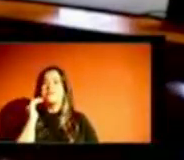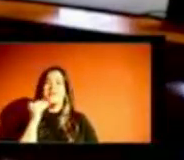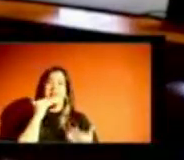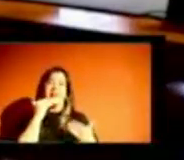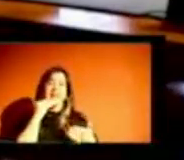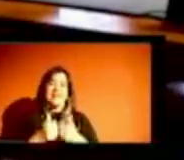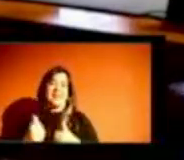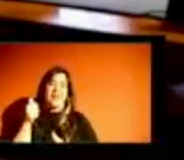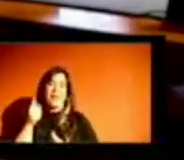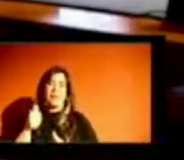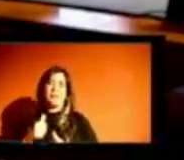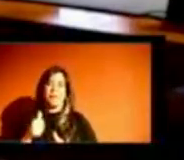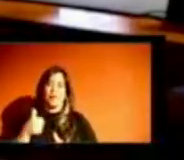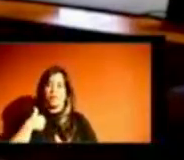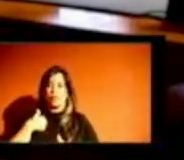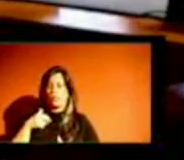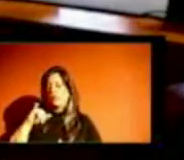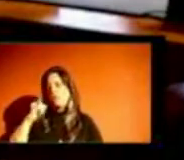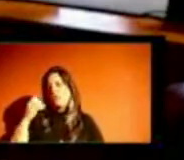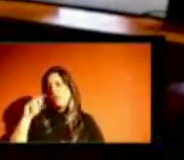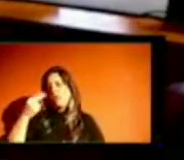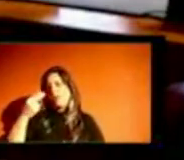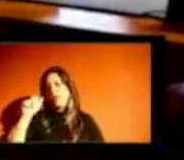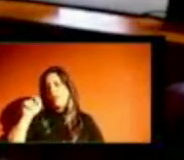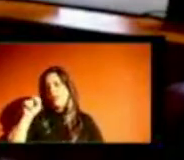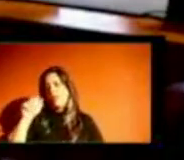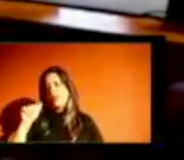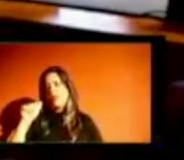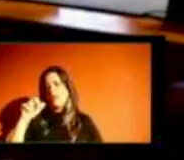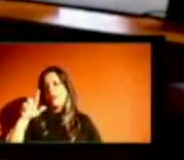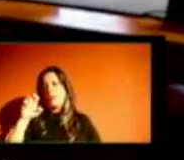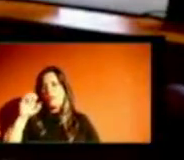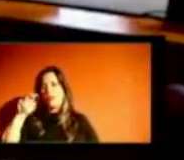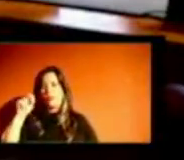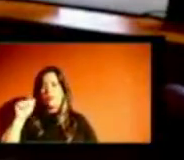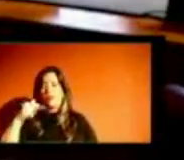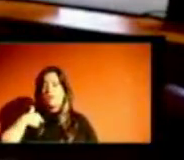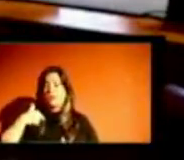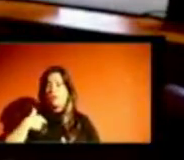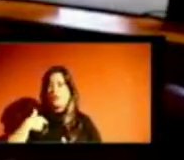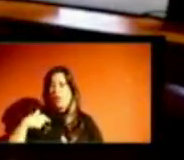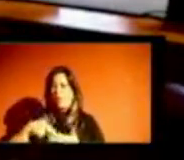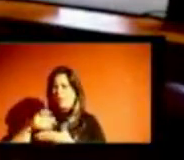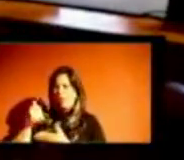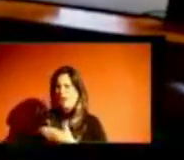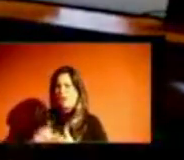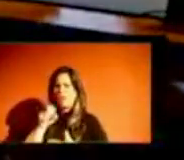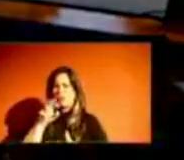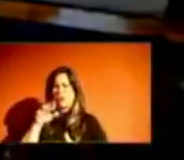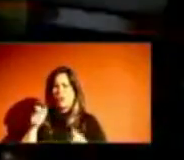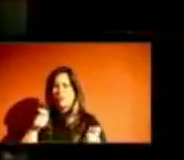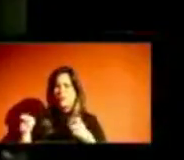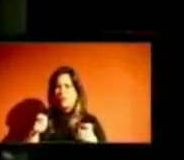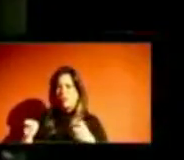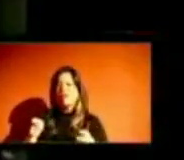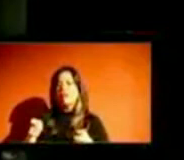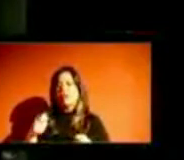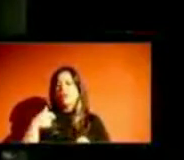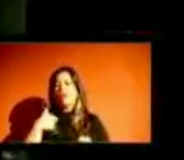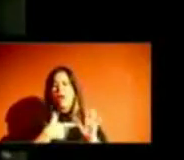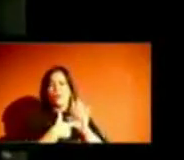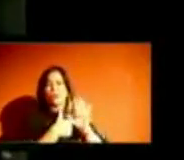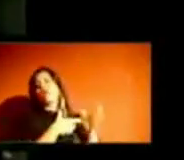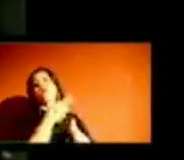Gracias, secretario. Mi nombre es Johanna Roena y soy la gerente del proyecto Suri. Hoy queremos presentarles ese